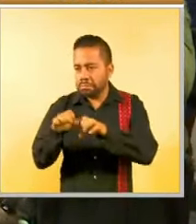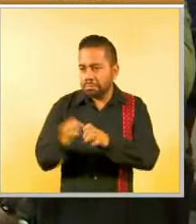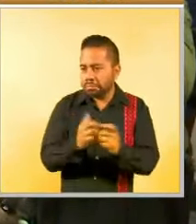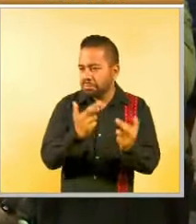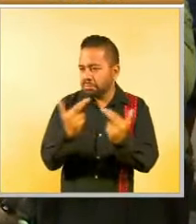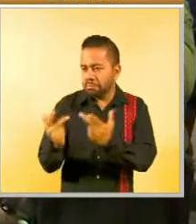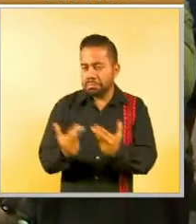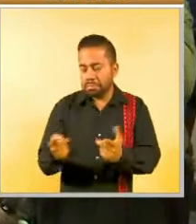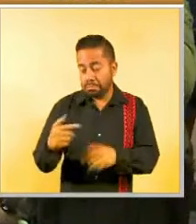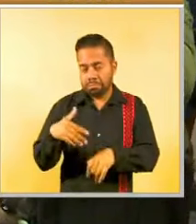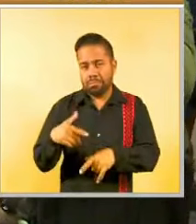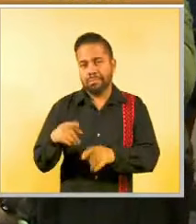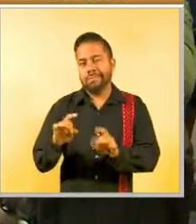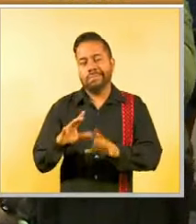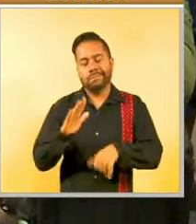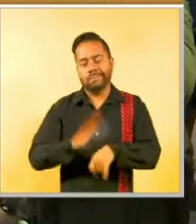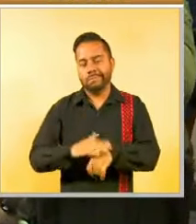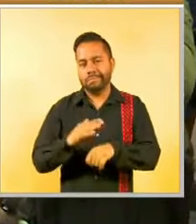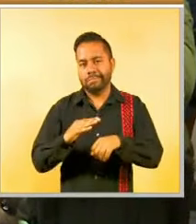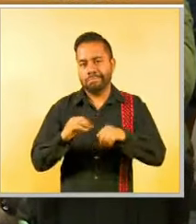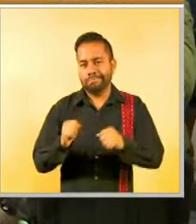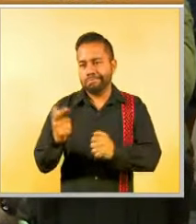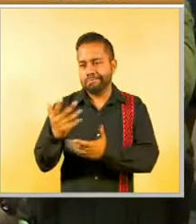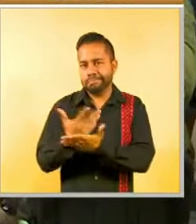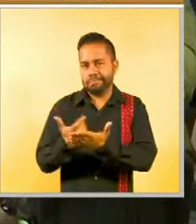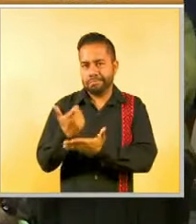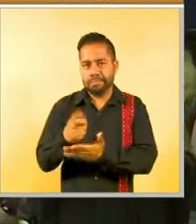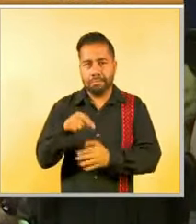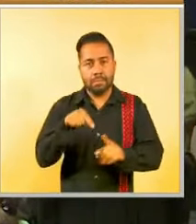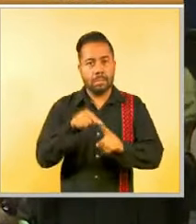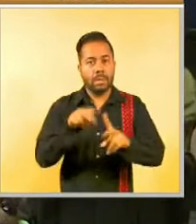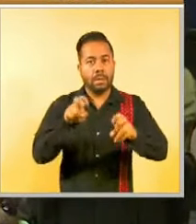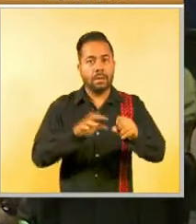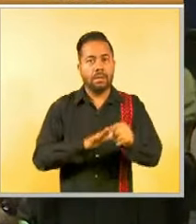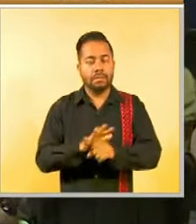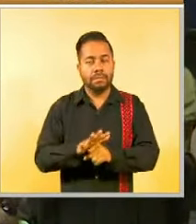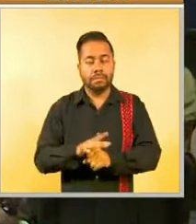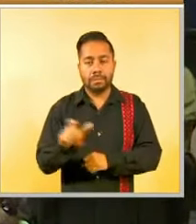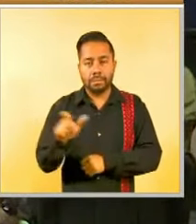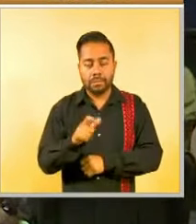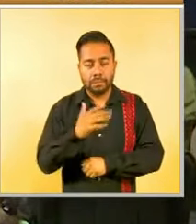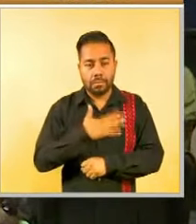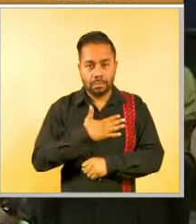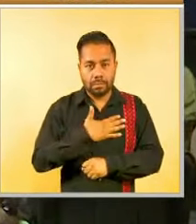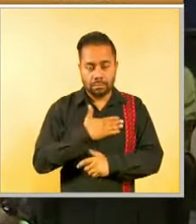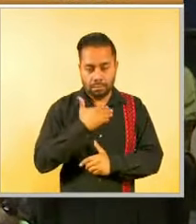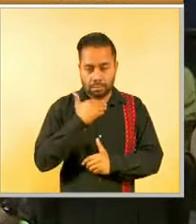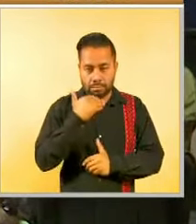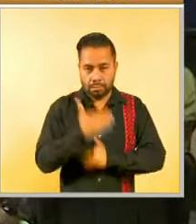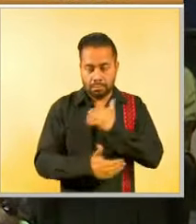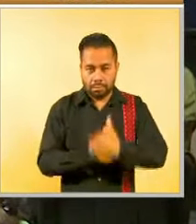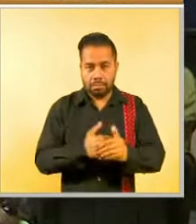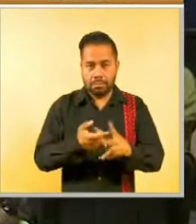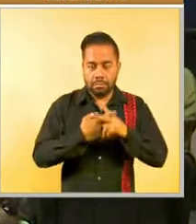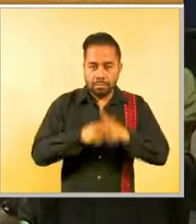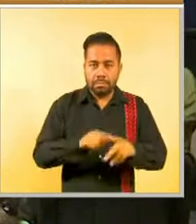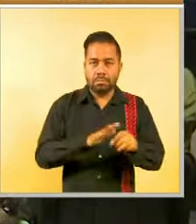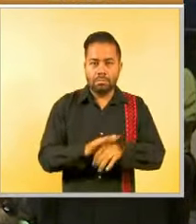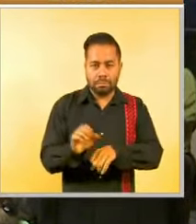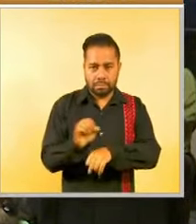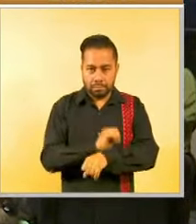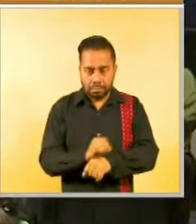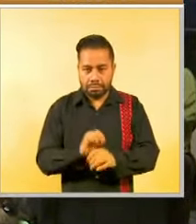eh fortalecerse económicamente el tema aquí es que cuando nosotros empezamos a hacer